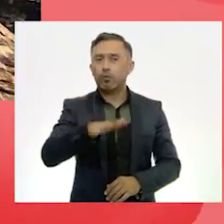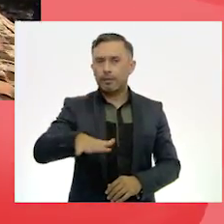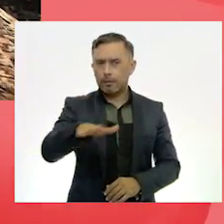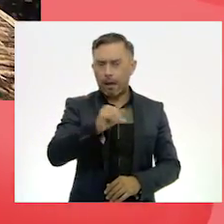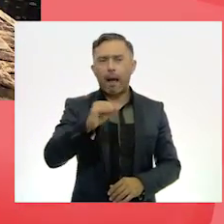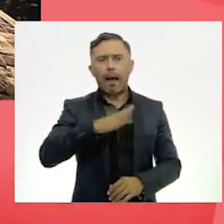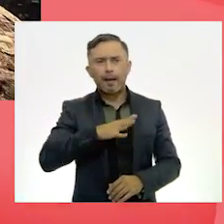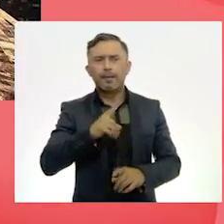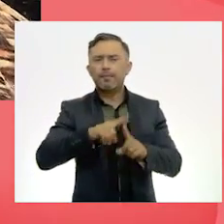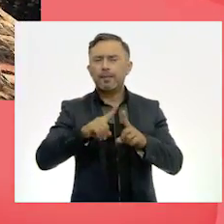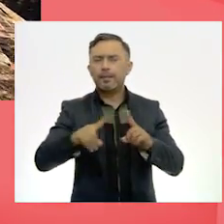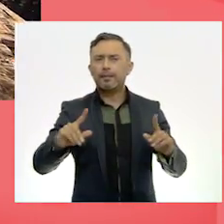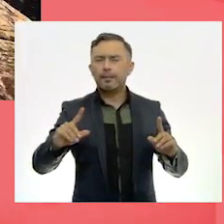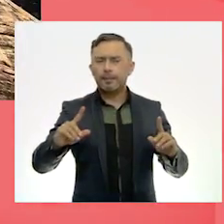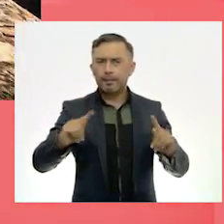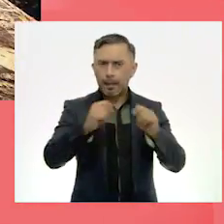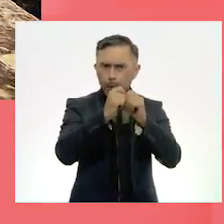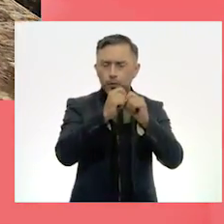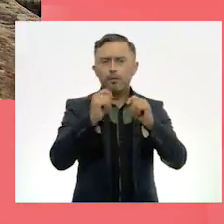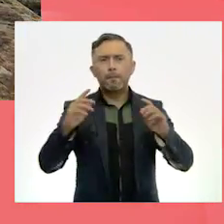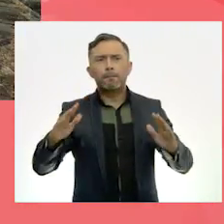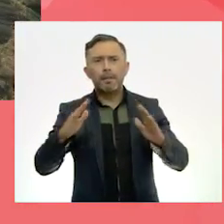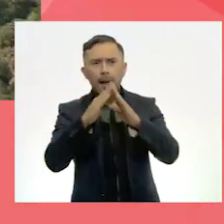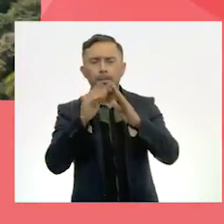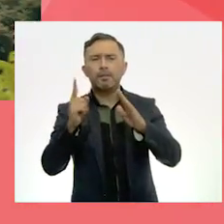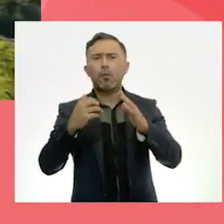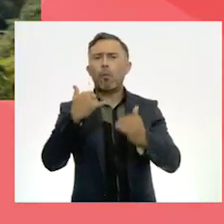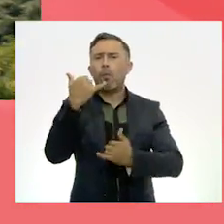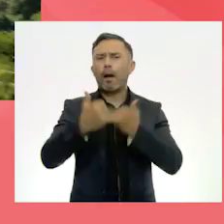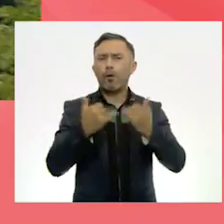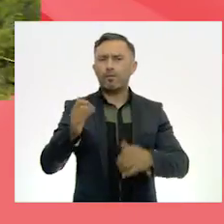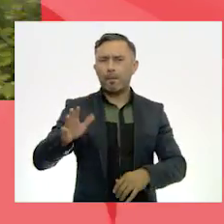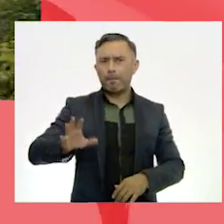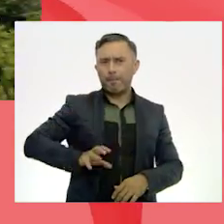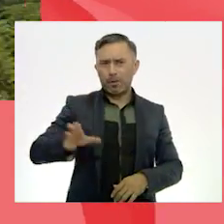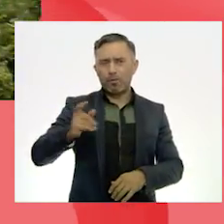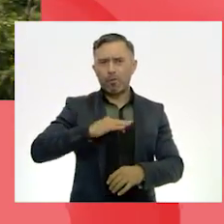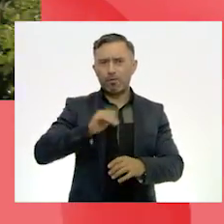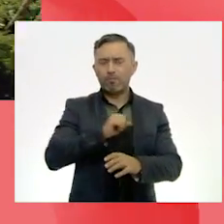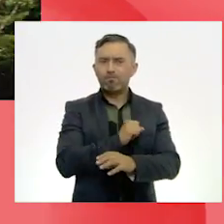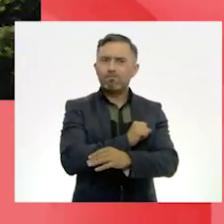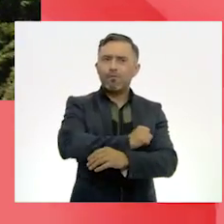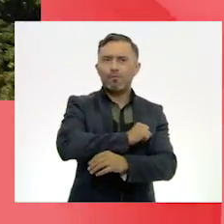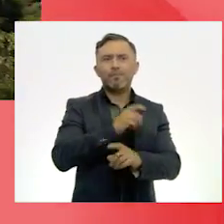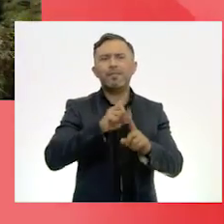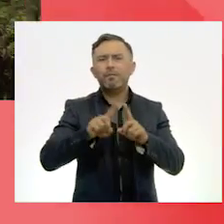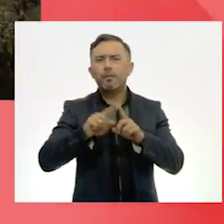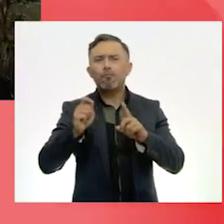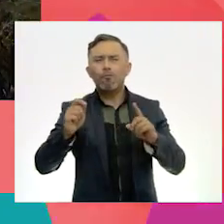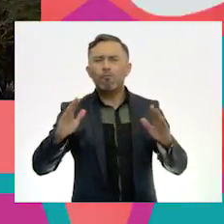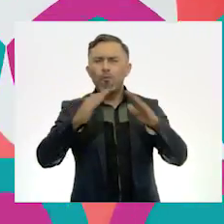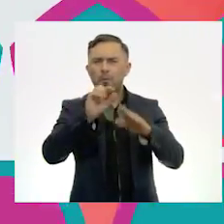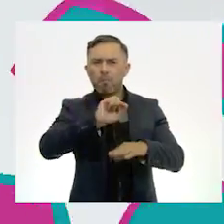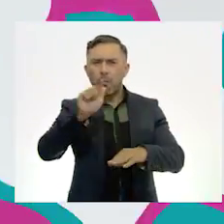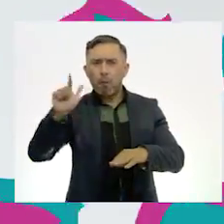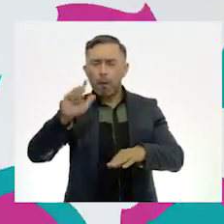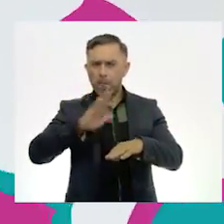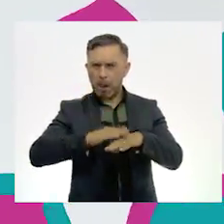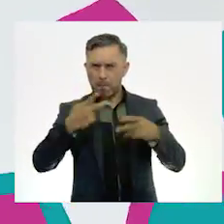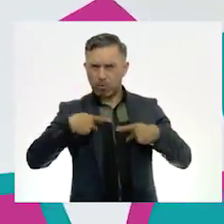templos, pirámides, juegos de pelota y palacios para satisfacer al explorador más exigente.